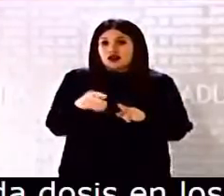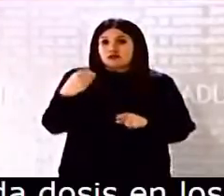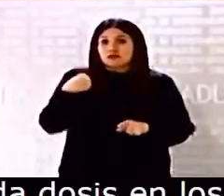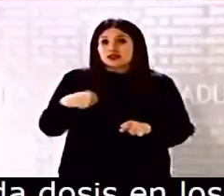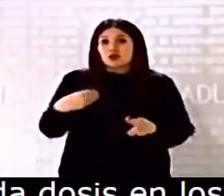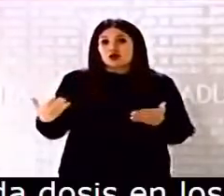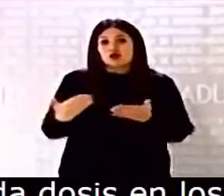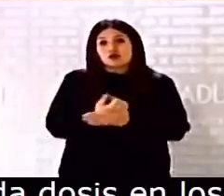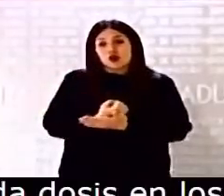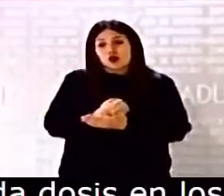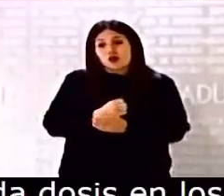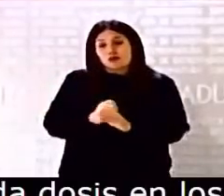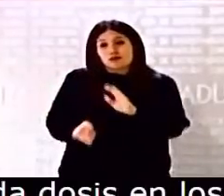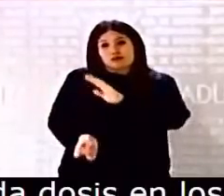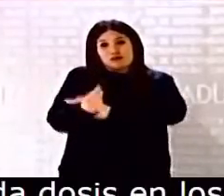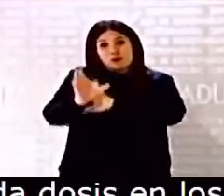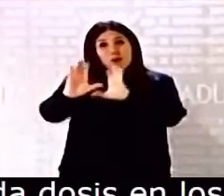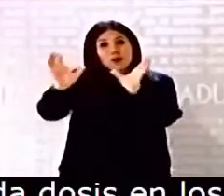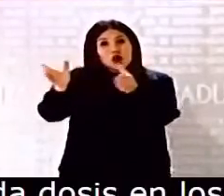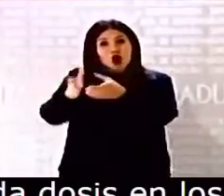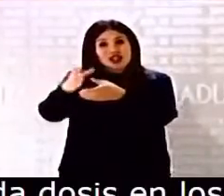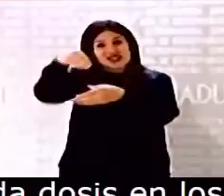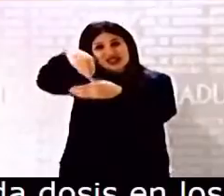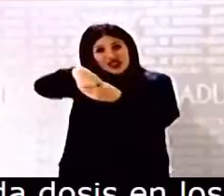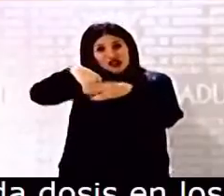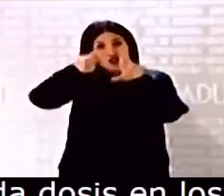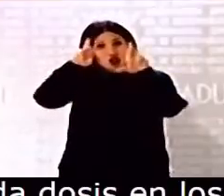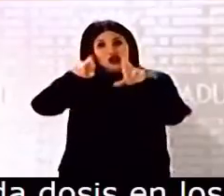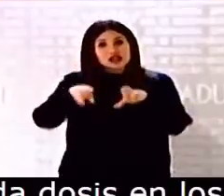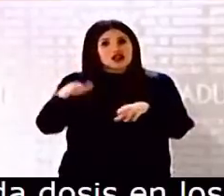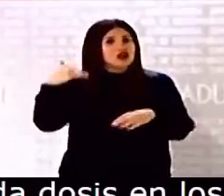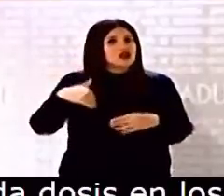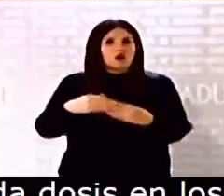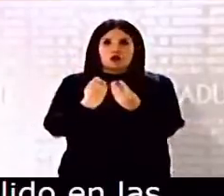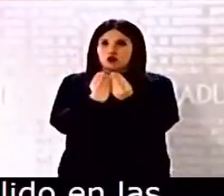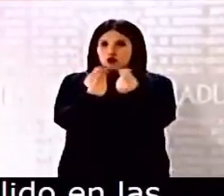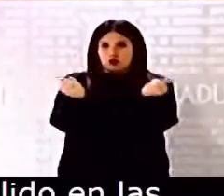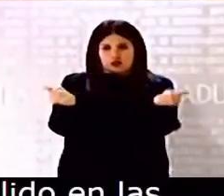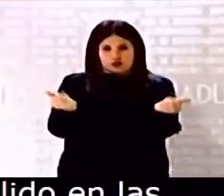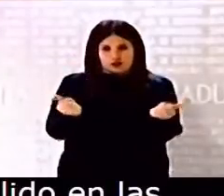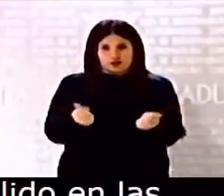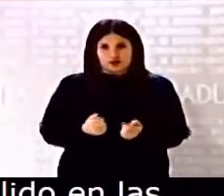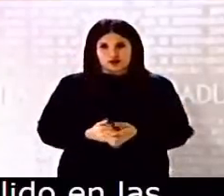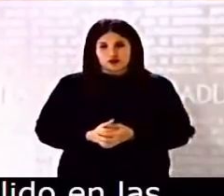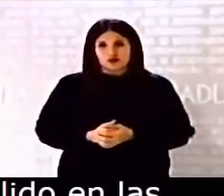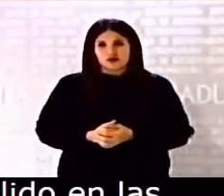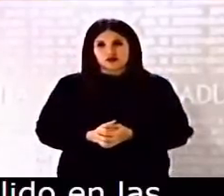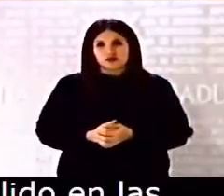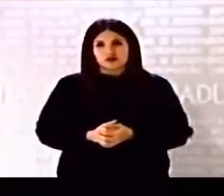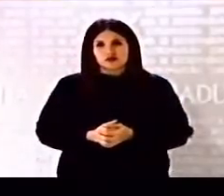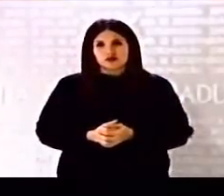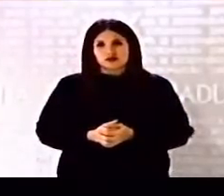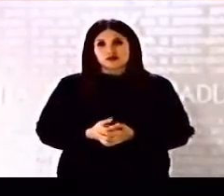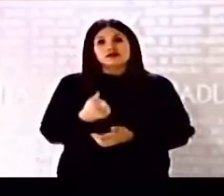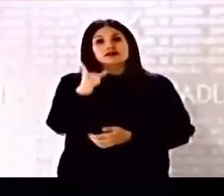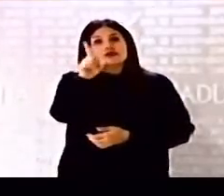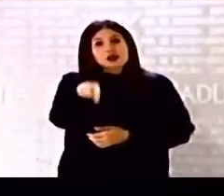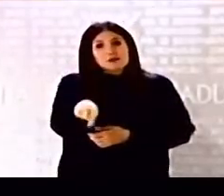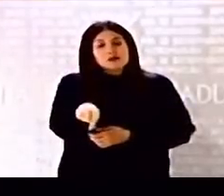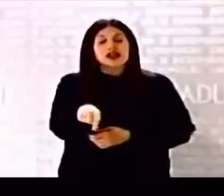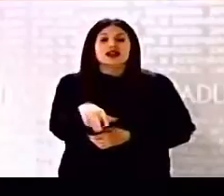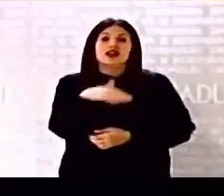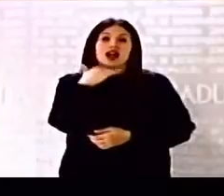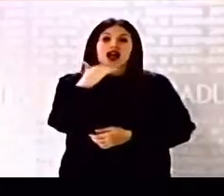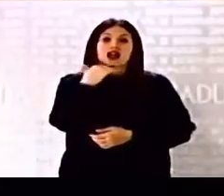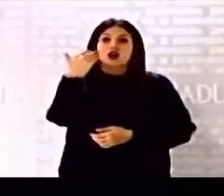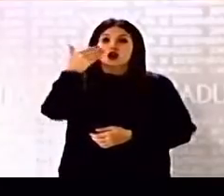los brotes que habían salido en las distintas residencias. Otra de las zozobras más importantes que hemos tenido a